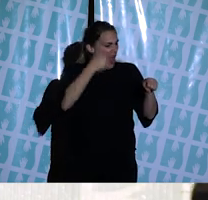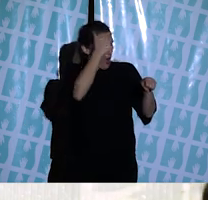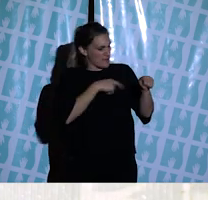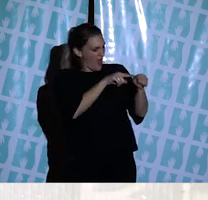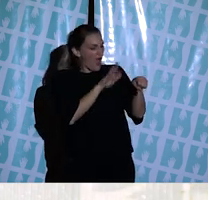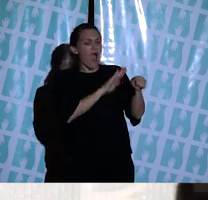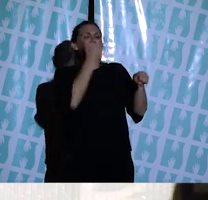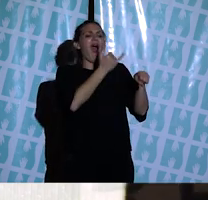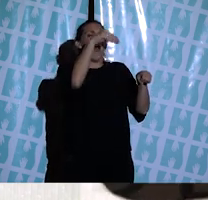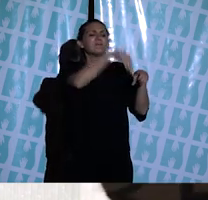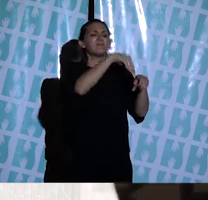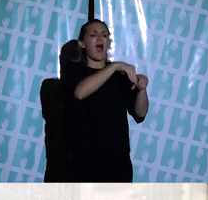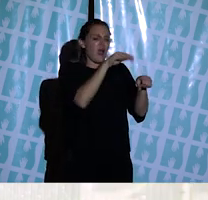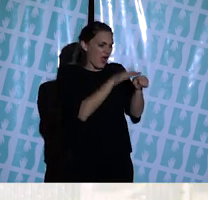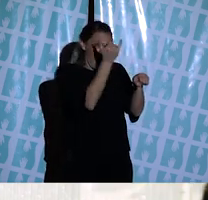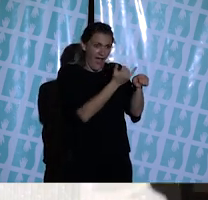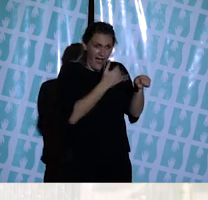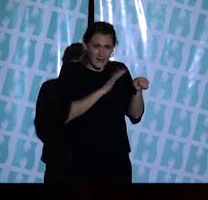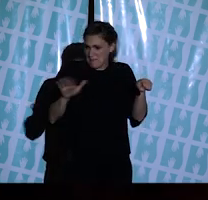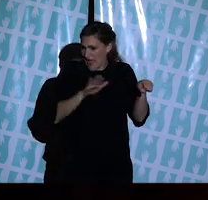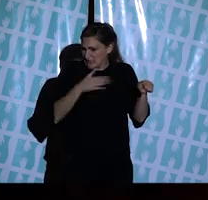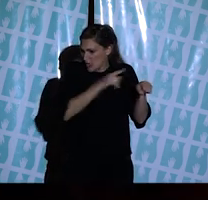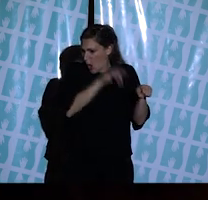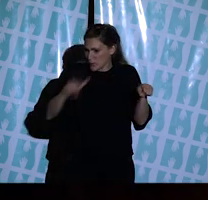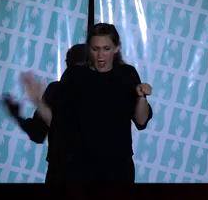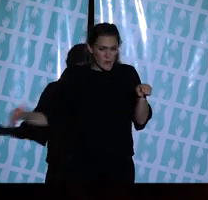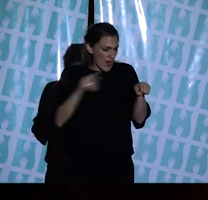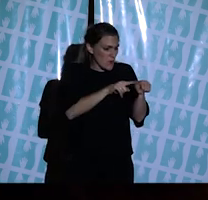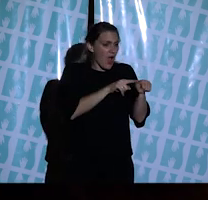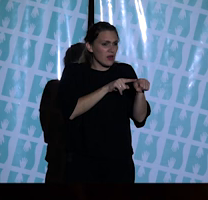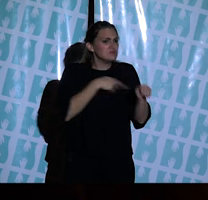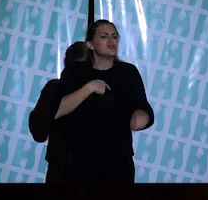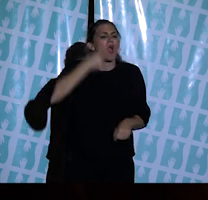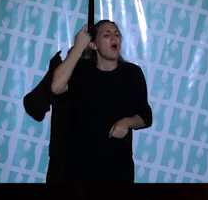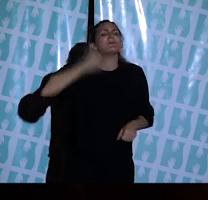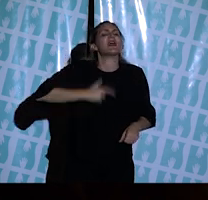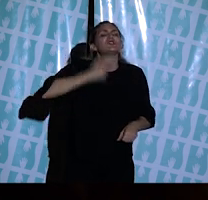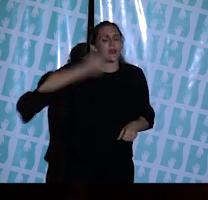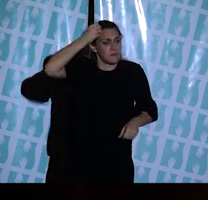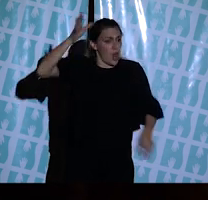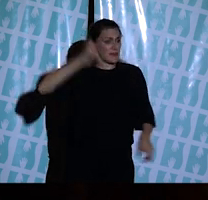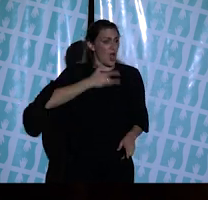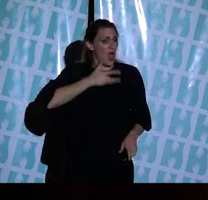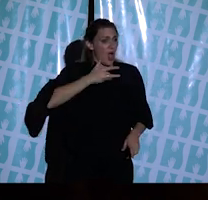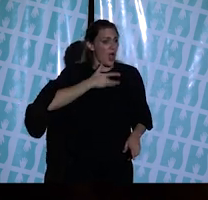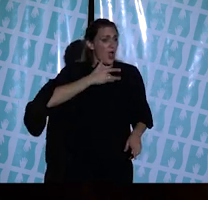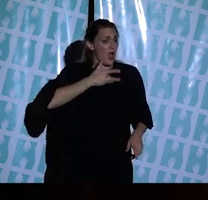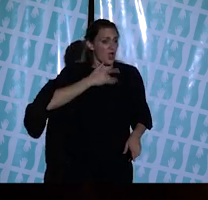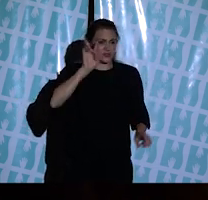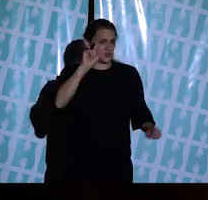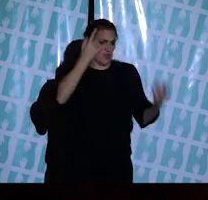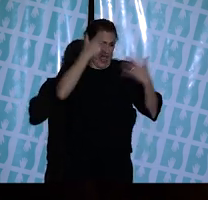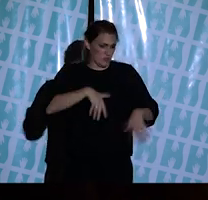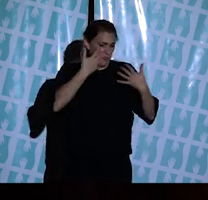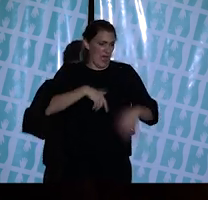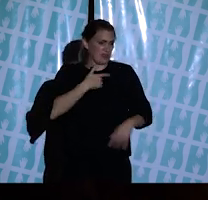de respirar. No le tengo que decir, se me olvidé de que lata el corazón. Late solo. Si deja de latir, es que es una función